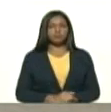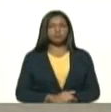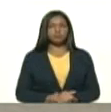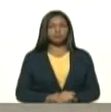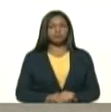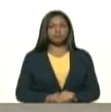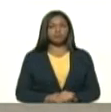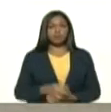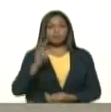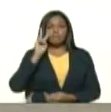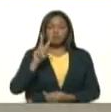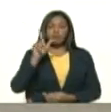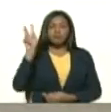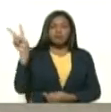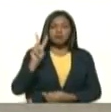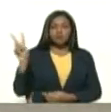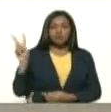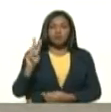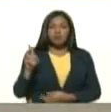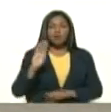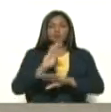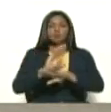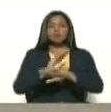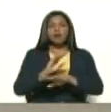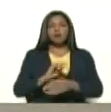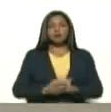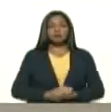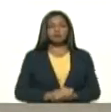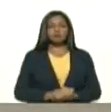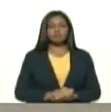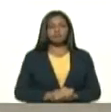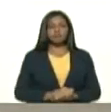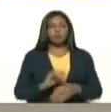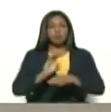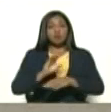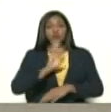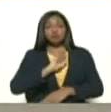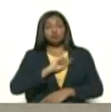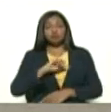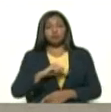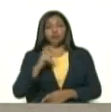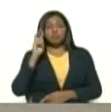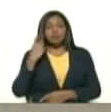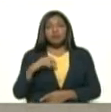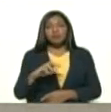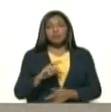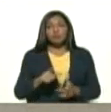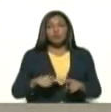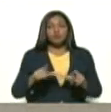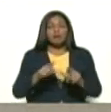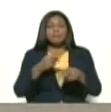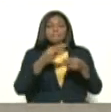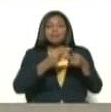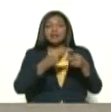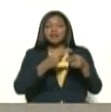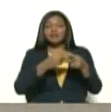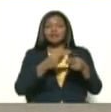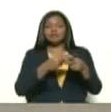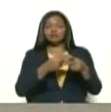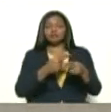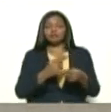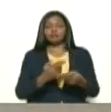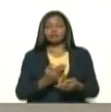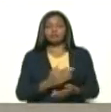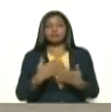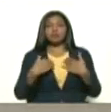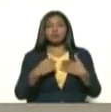Es Venezuela. Cuidarnos. Tenemos focos peligrosos.